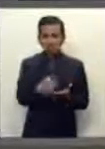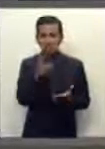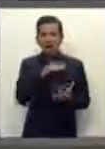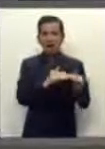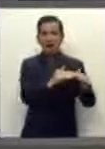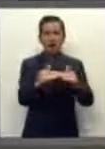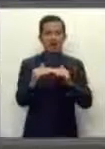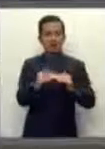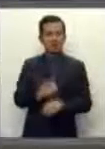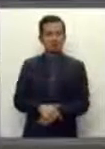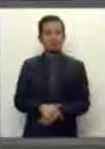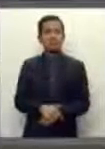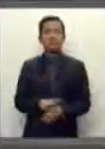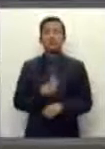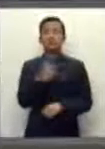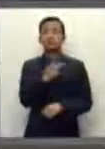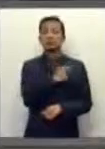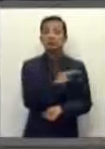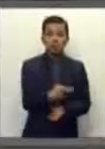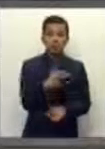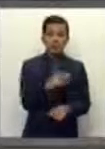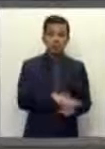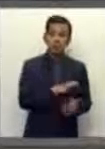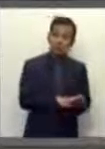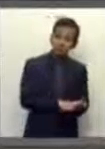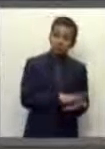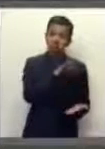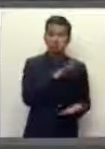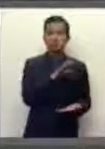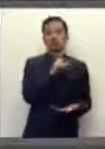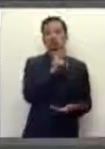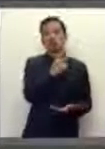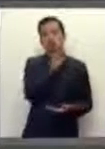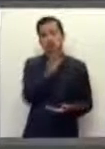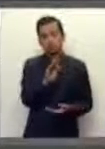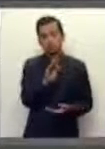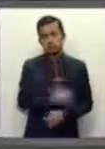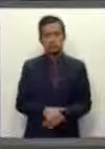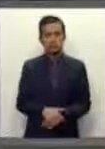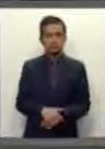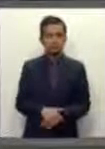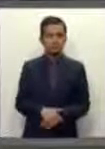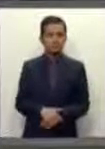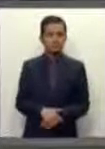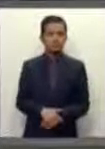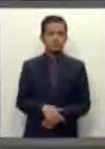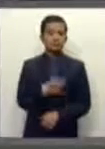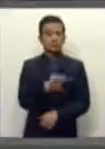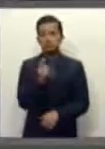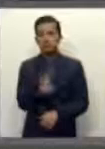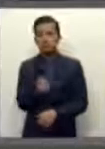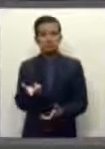aprecia el incremento de pobreza en 2 puntos porcentuales. Lo anterior es síntoma de la